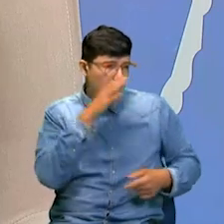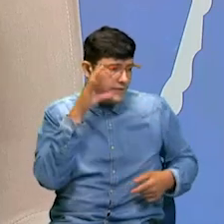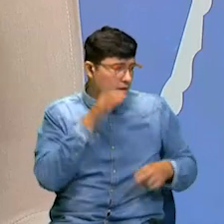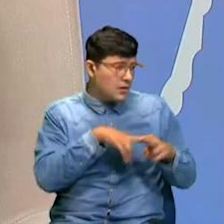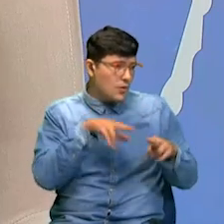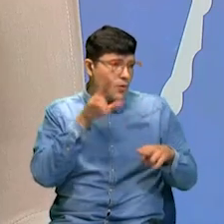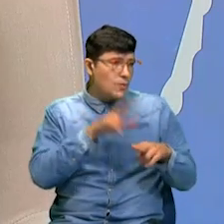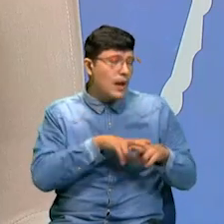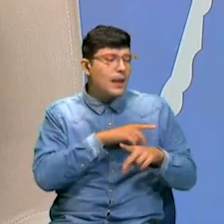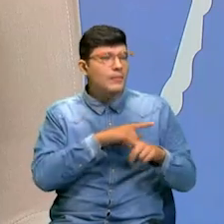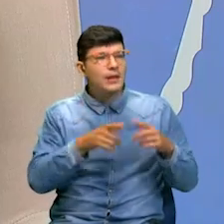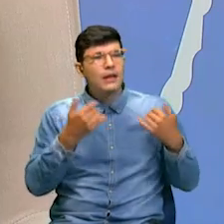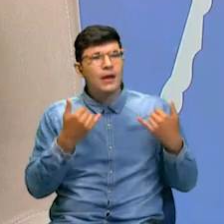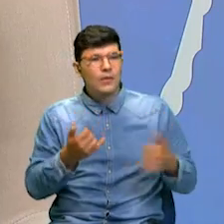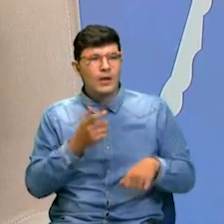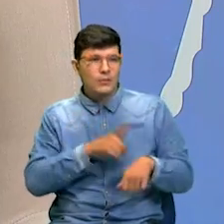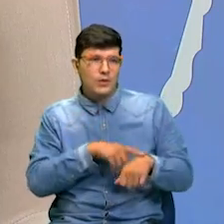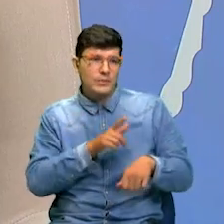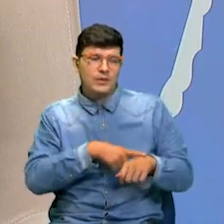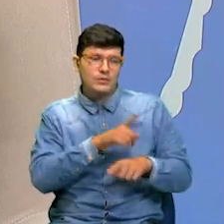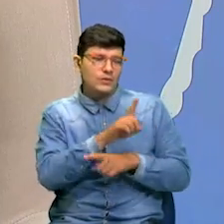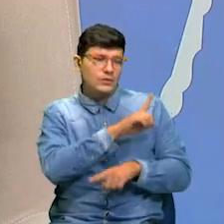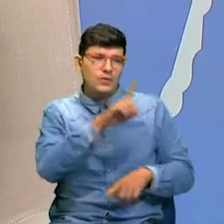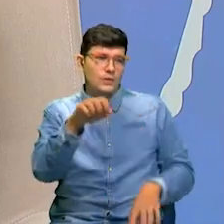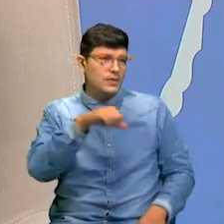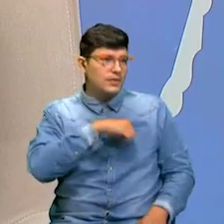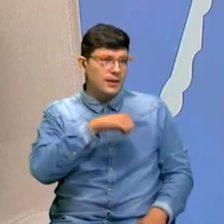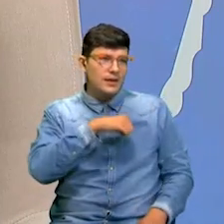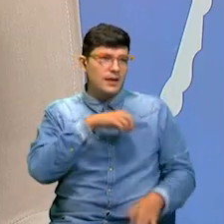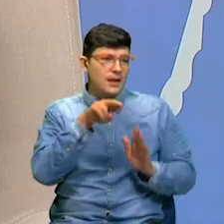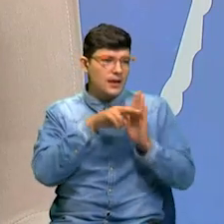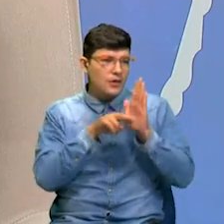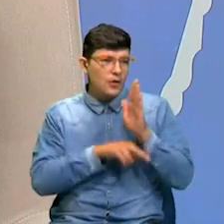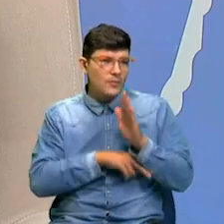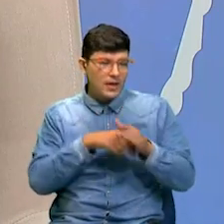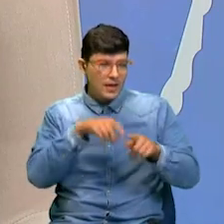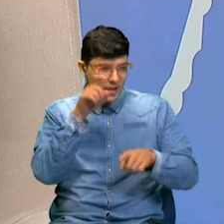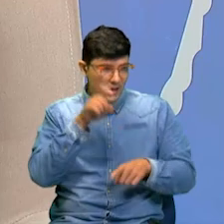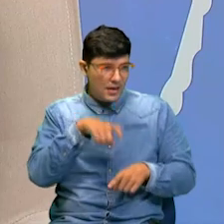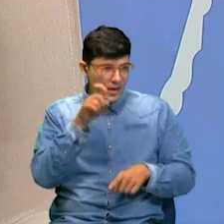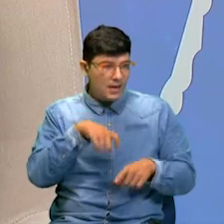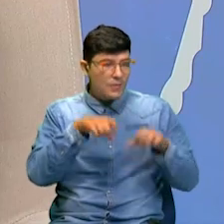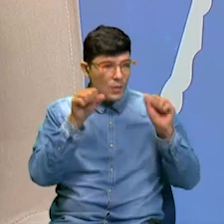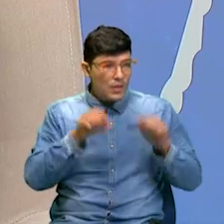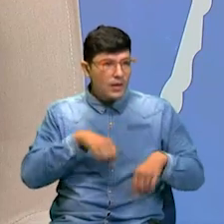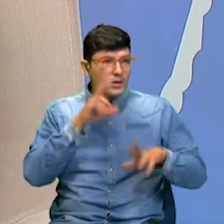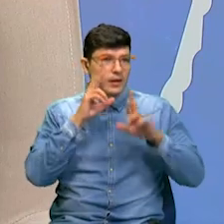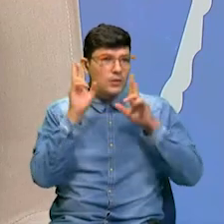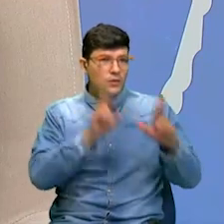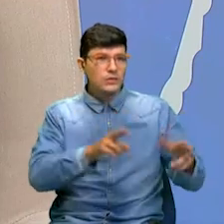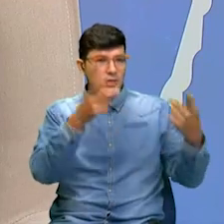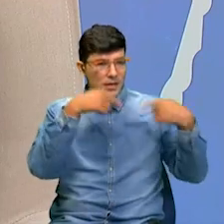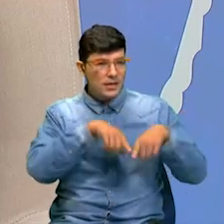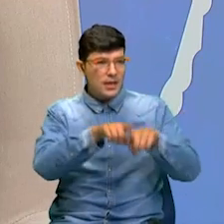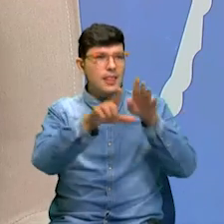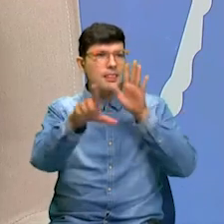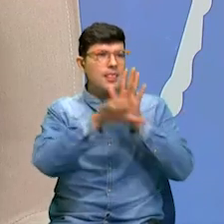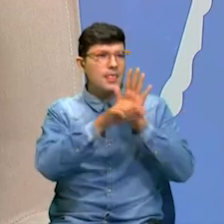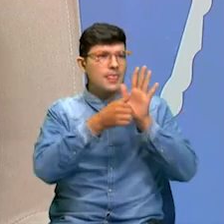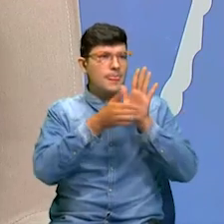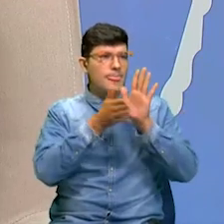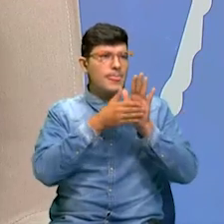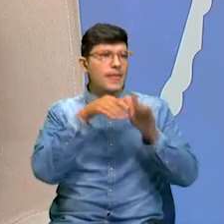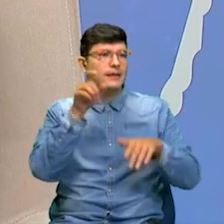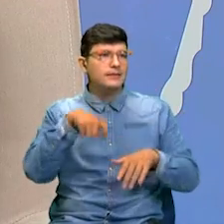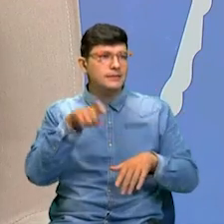finca. Pero en este momento ellos no tienen los elementos necesarios para que se configure la unión marital, de hecho, porque tienen que tener